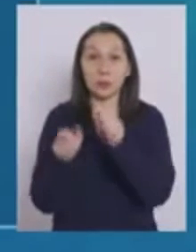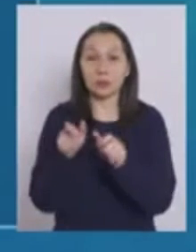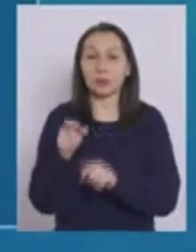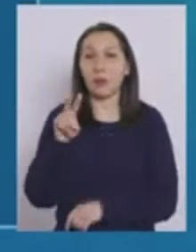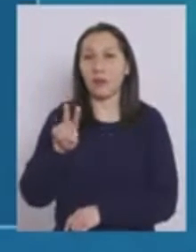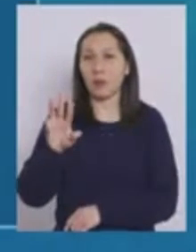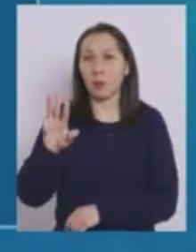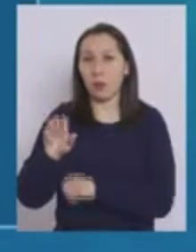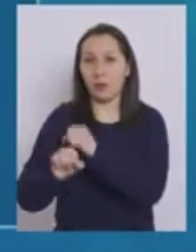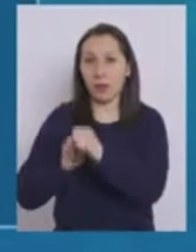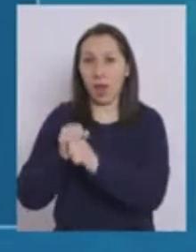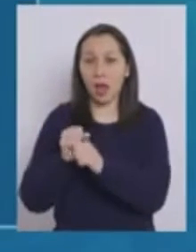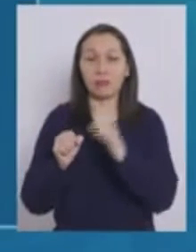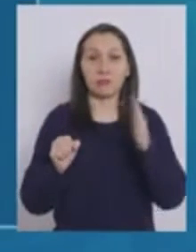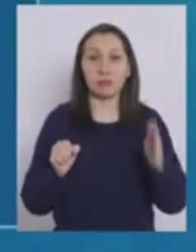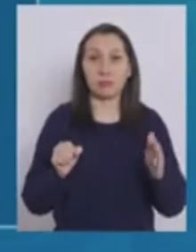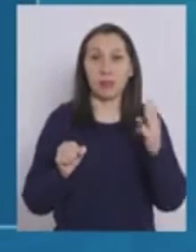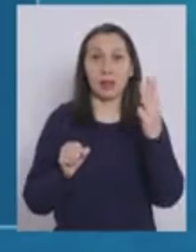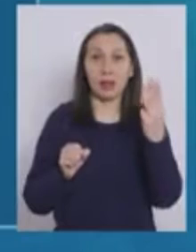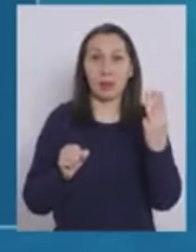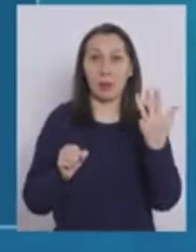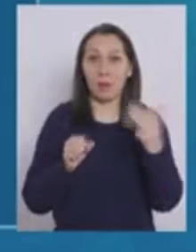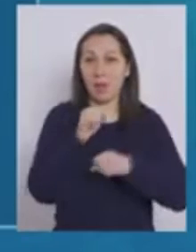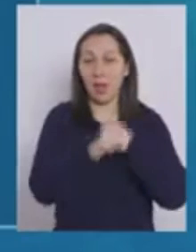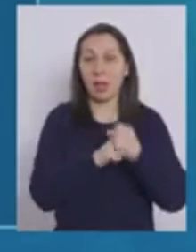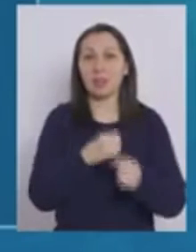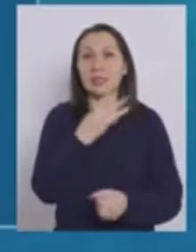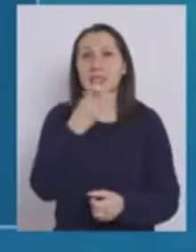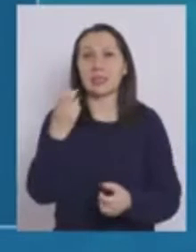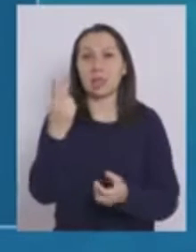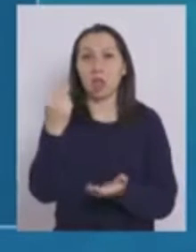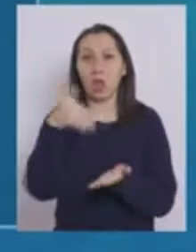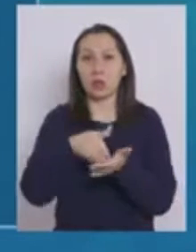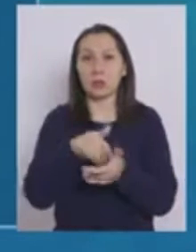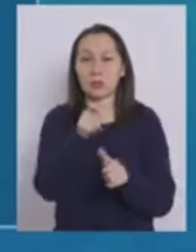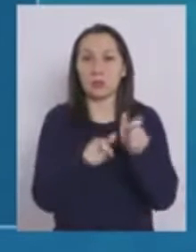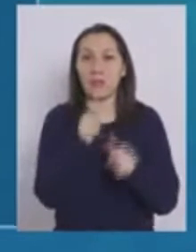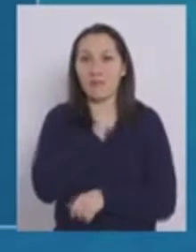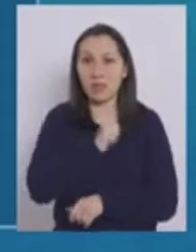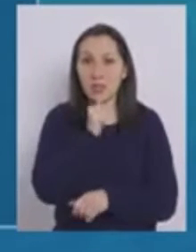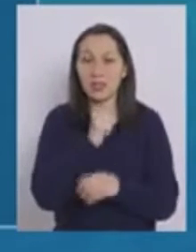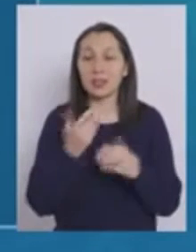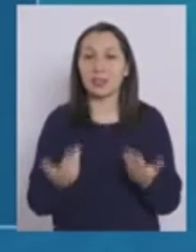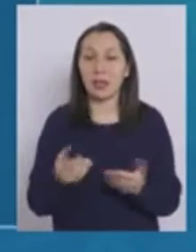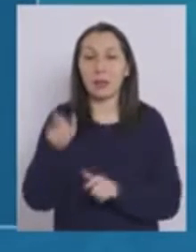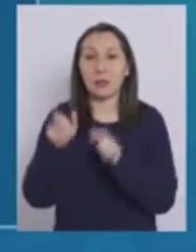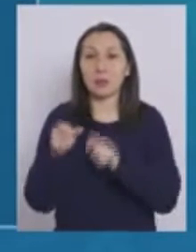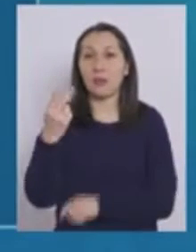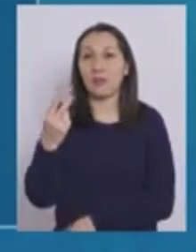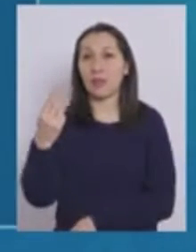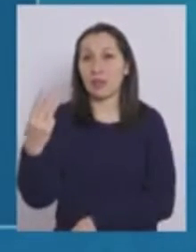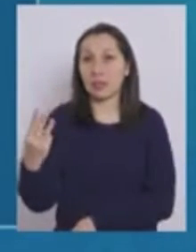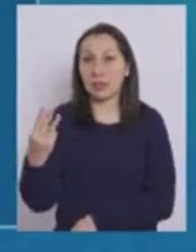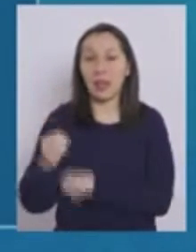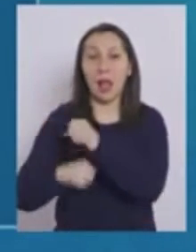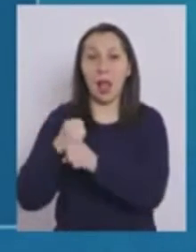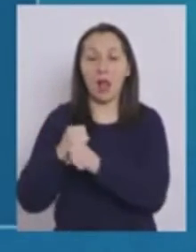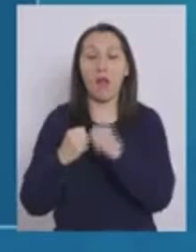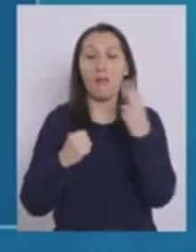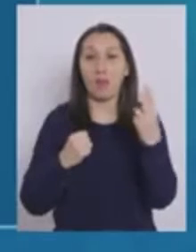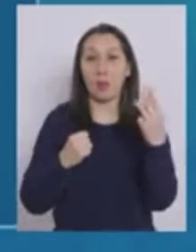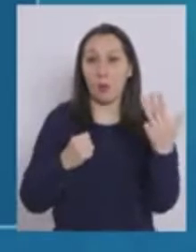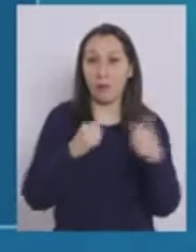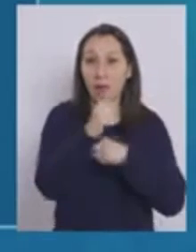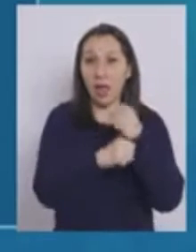entre 29 y 39 años, son 312.000 personas. Y las personas entre 23 y 29